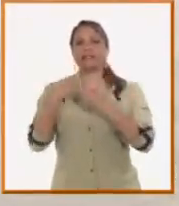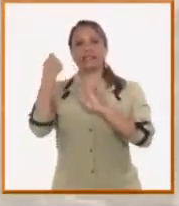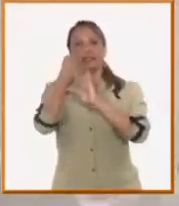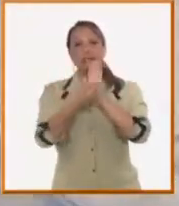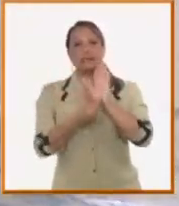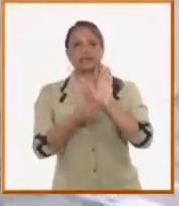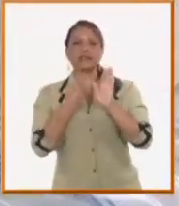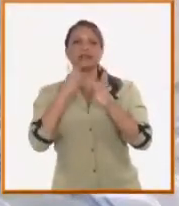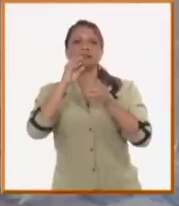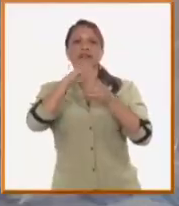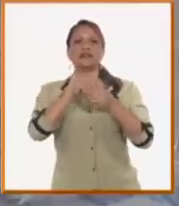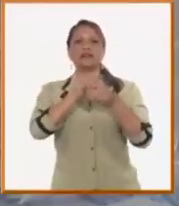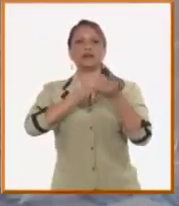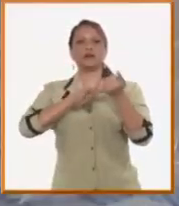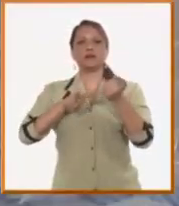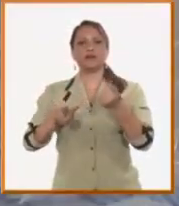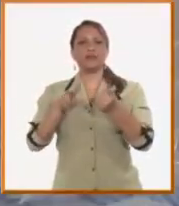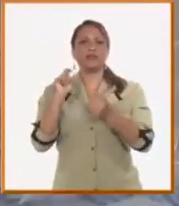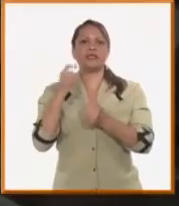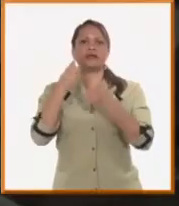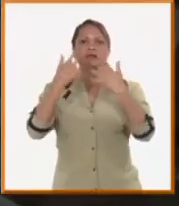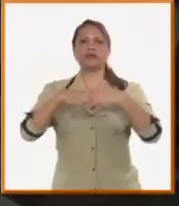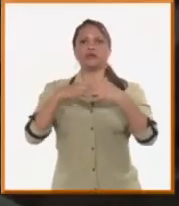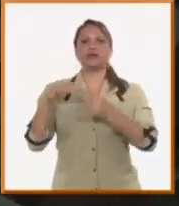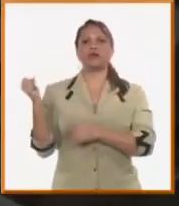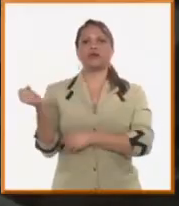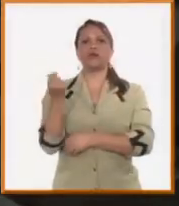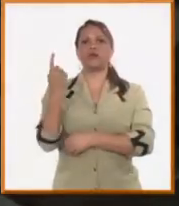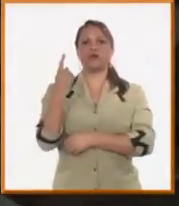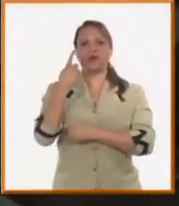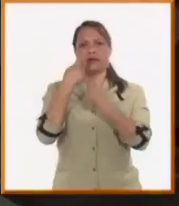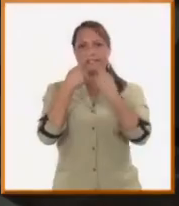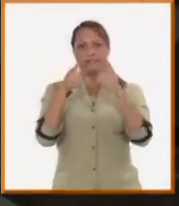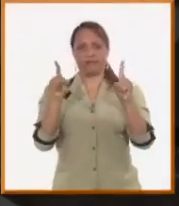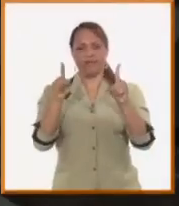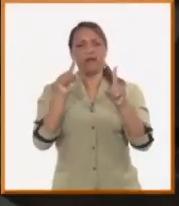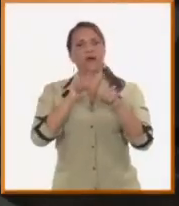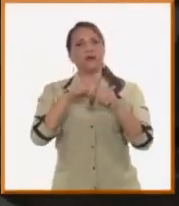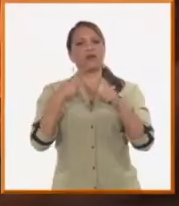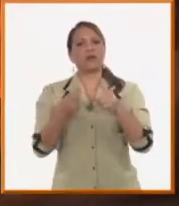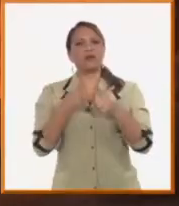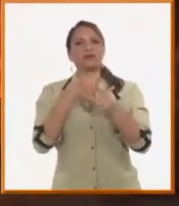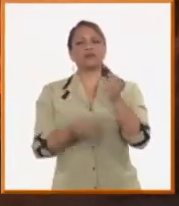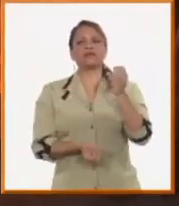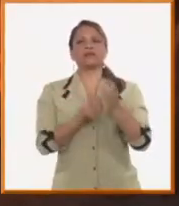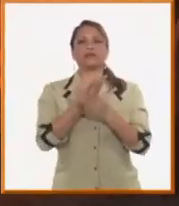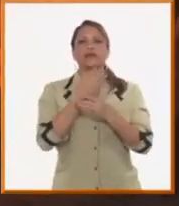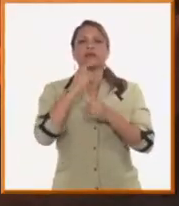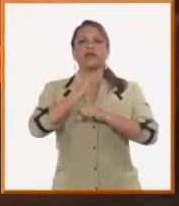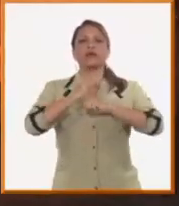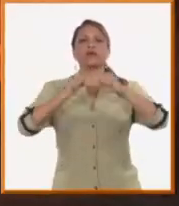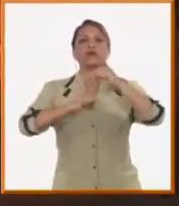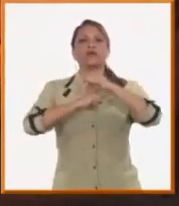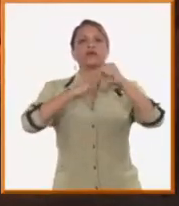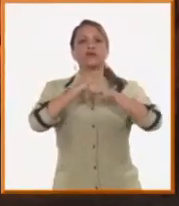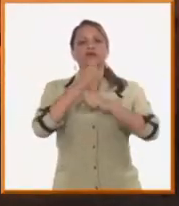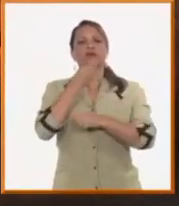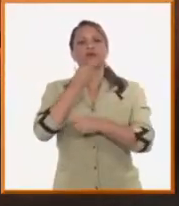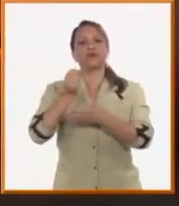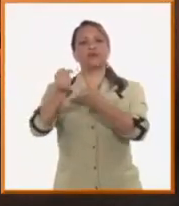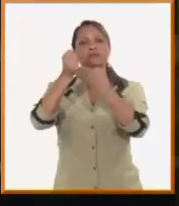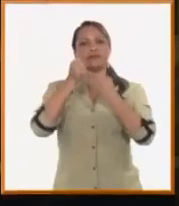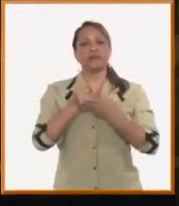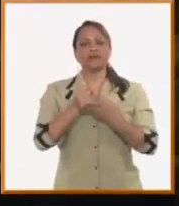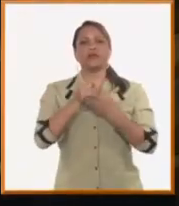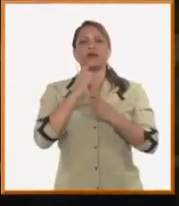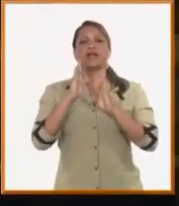poseer en el territorio industrias únicas en el país, por lo que se concibe la creación de una estructura dinamizadora que permita acercar al